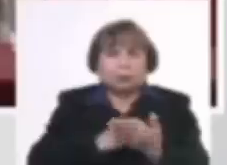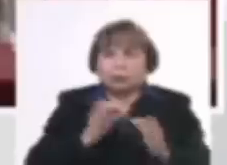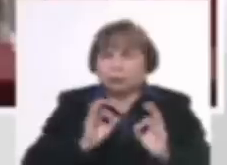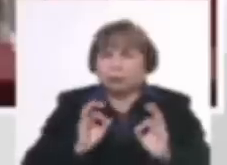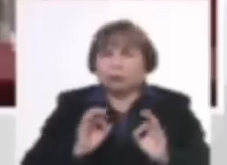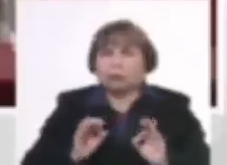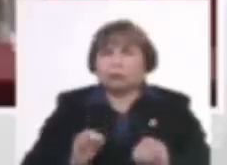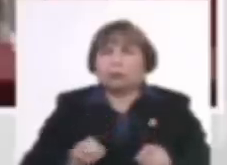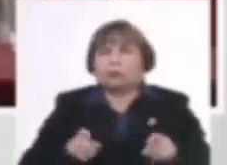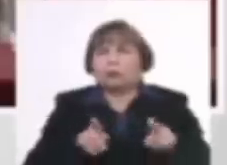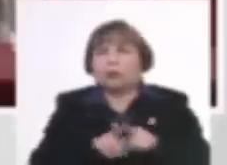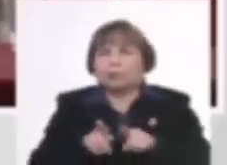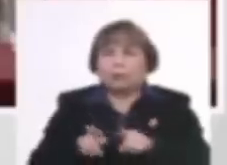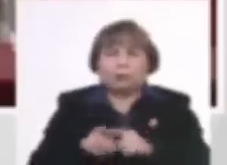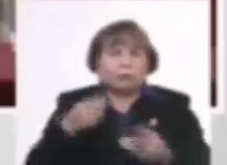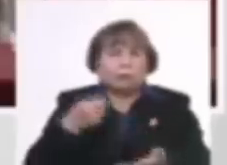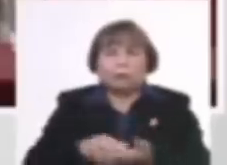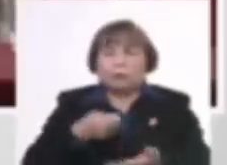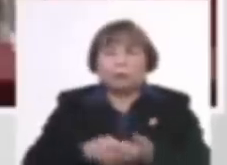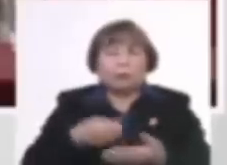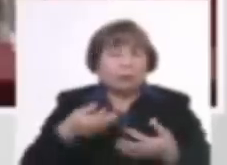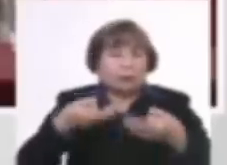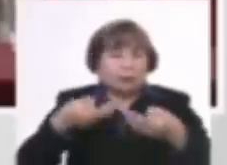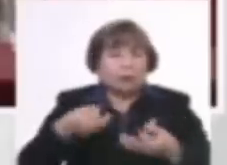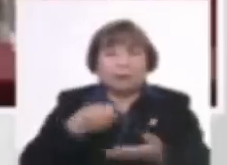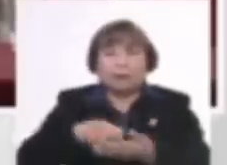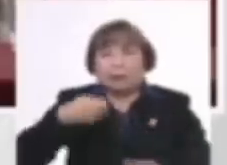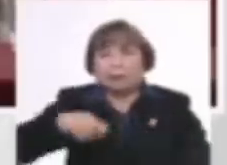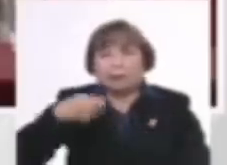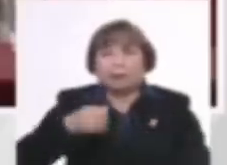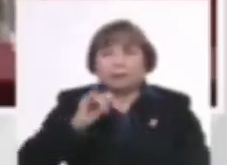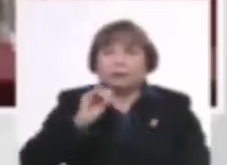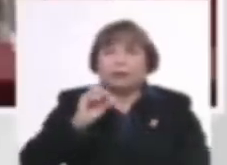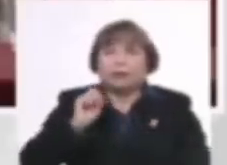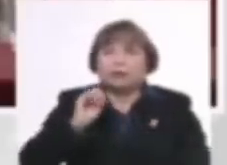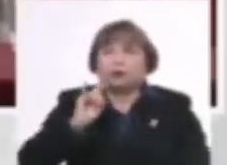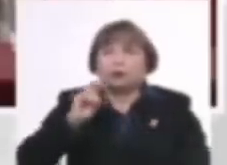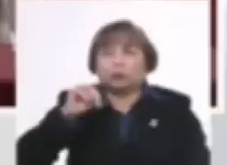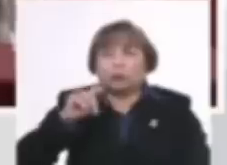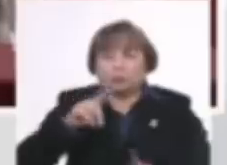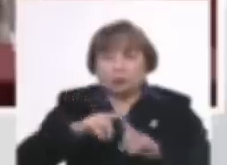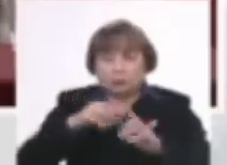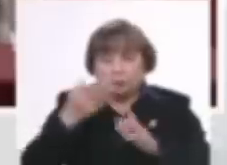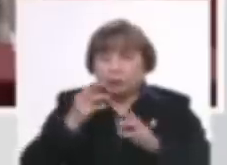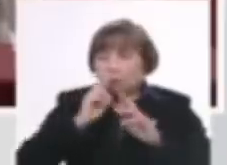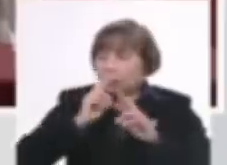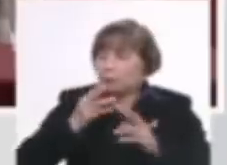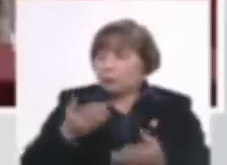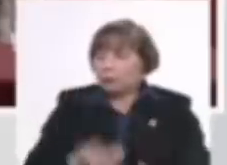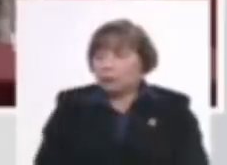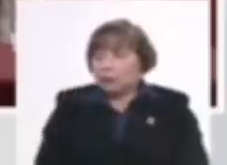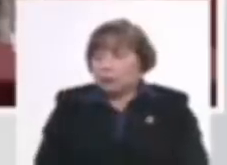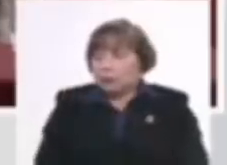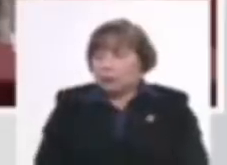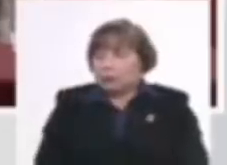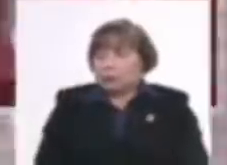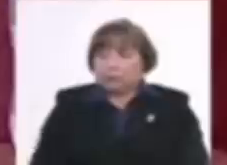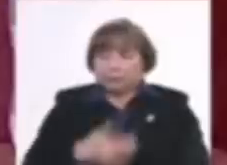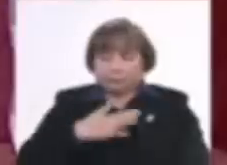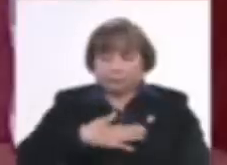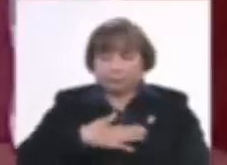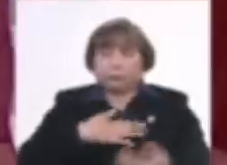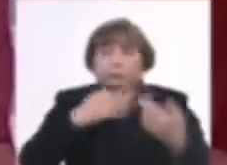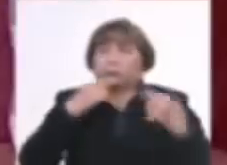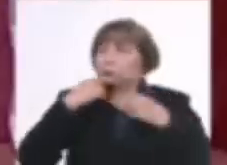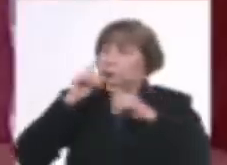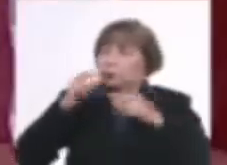tampoco le paga a impuestos a la SUNAT, presidente. Para que responda, señorita Paredes. Mi función